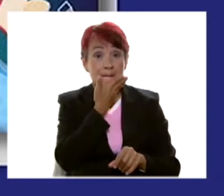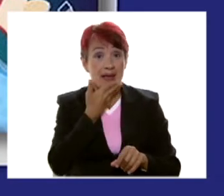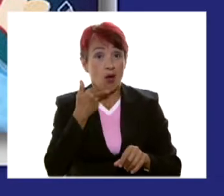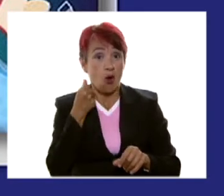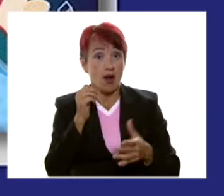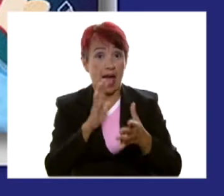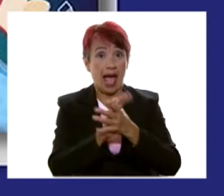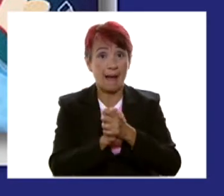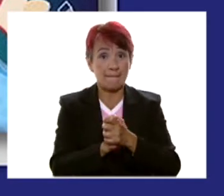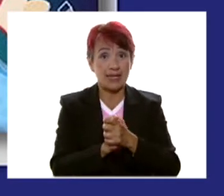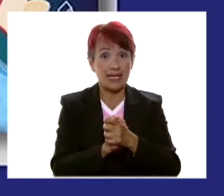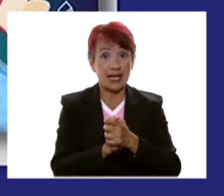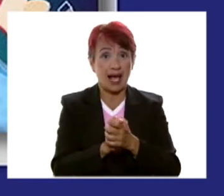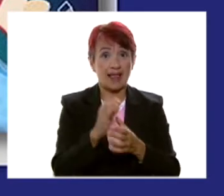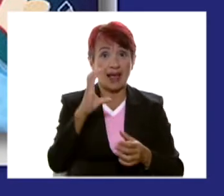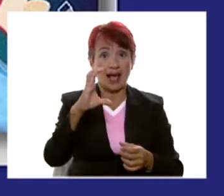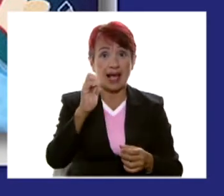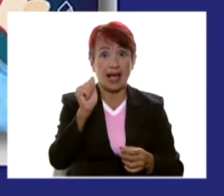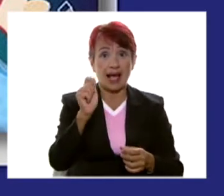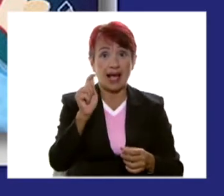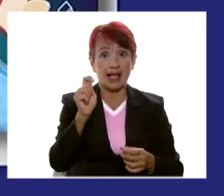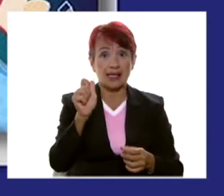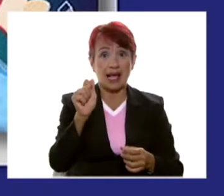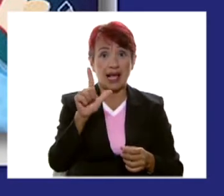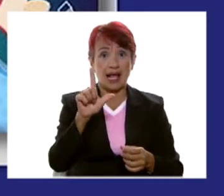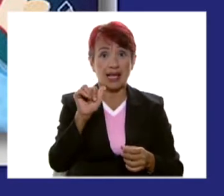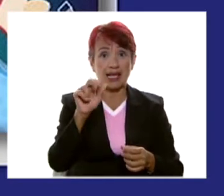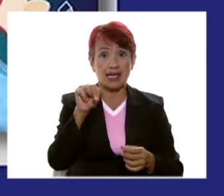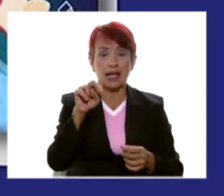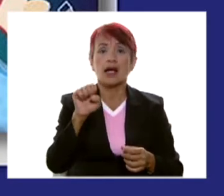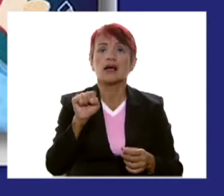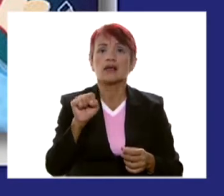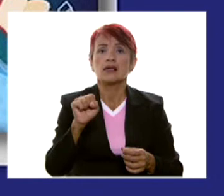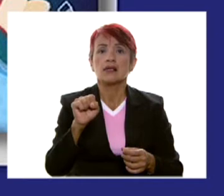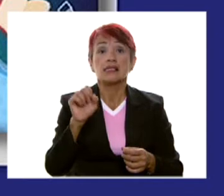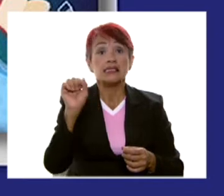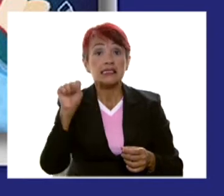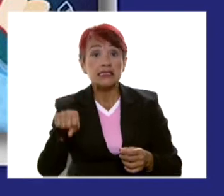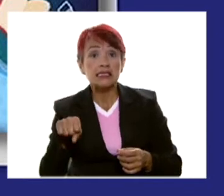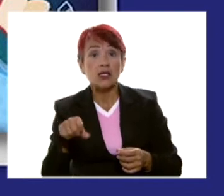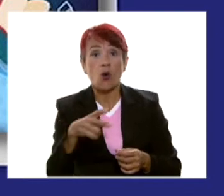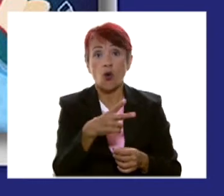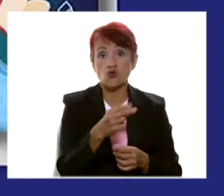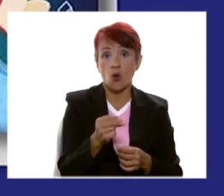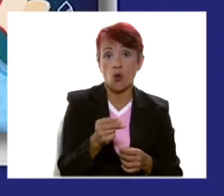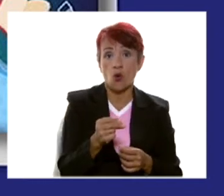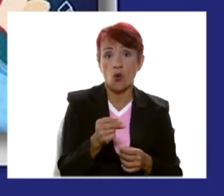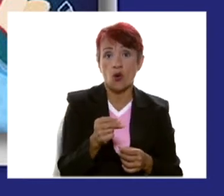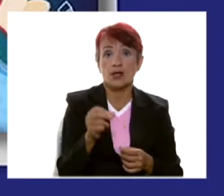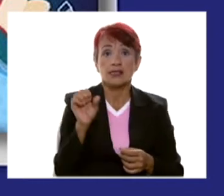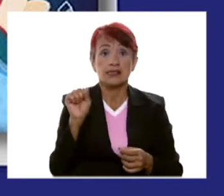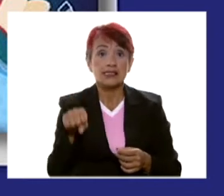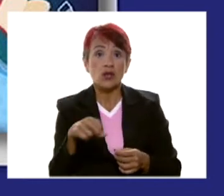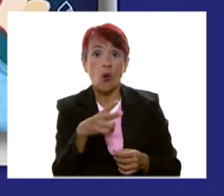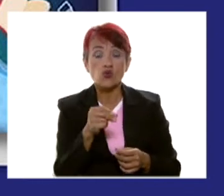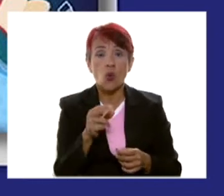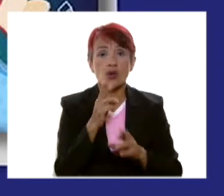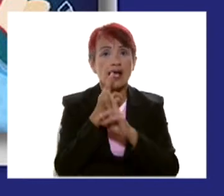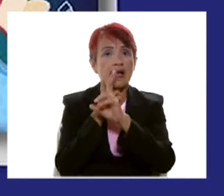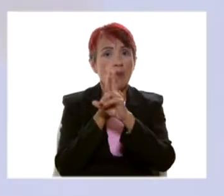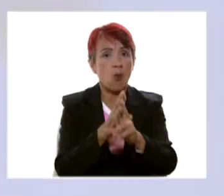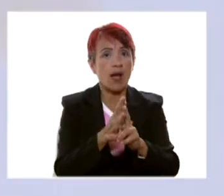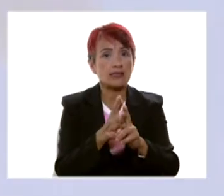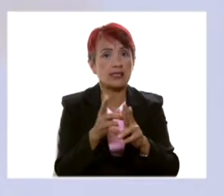¿verdad? Entonces ustedes responden yes I am o no I am not. ¿Okay? Entonces, esa es la forma correcta o la